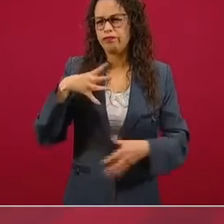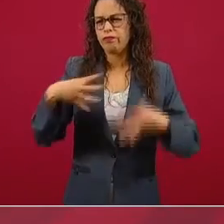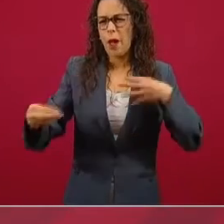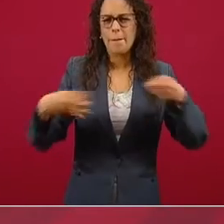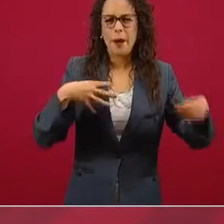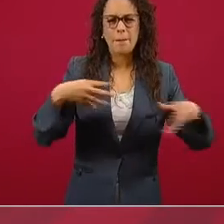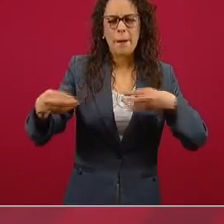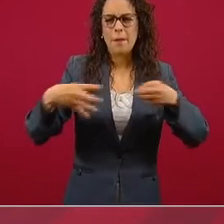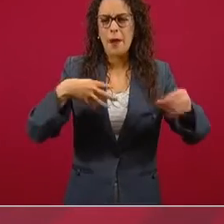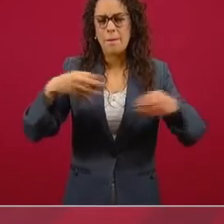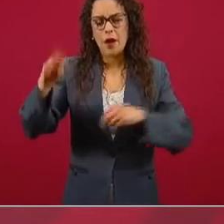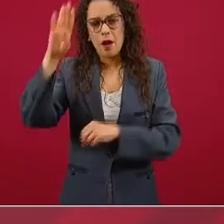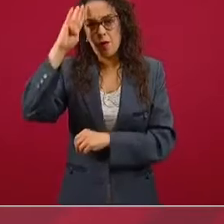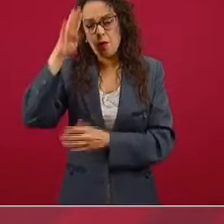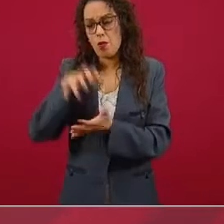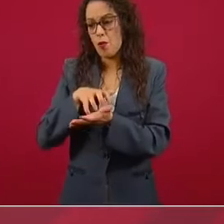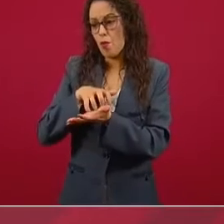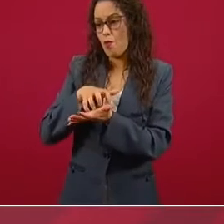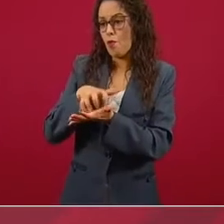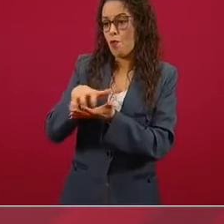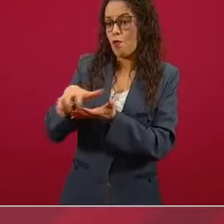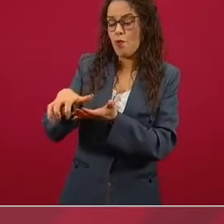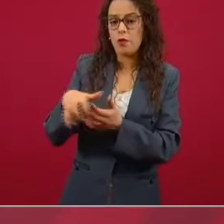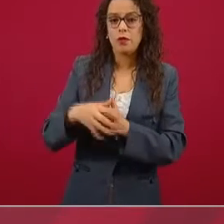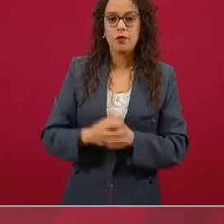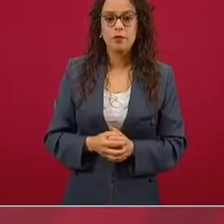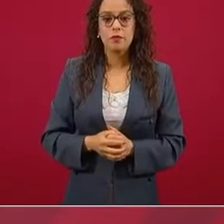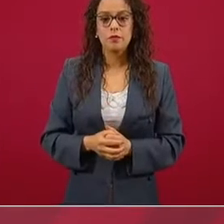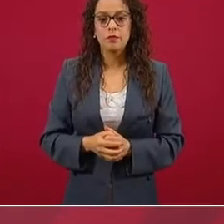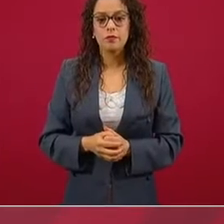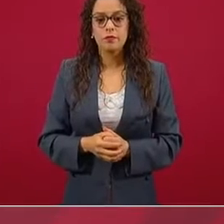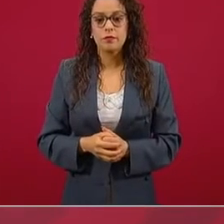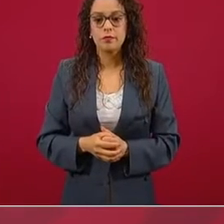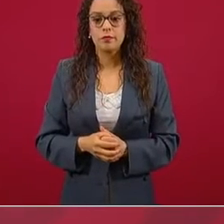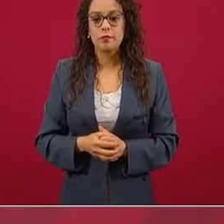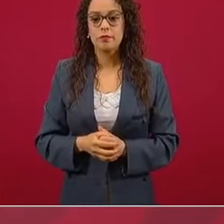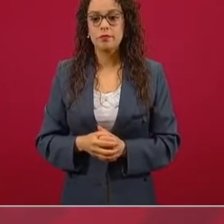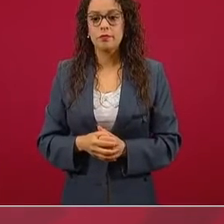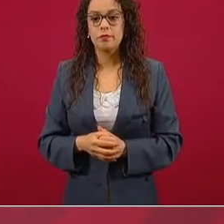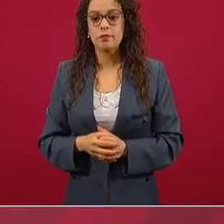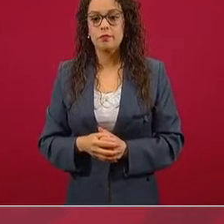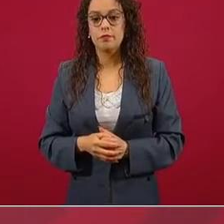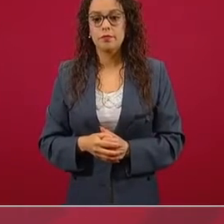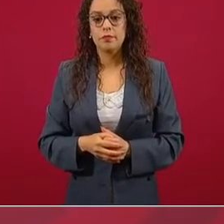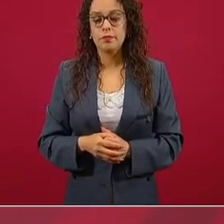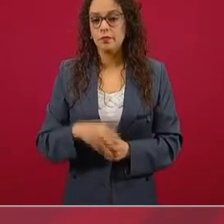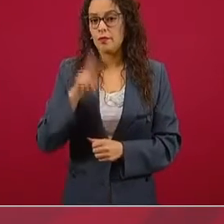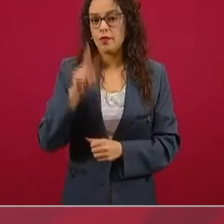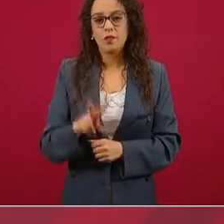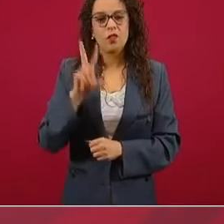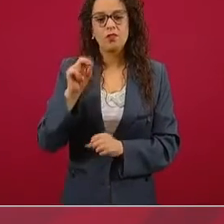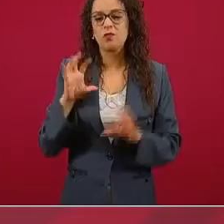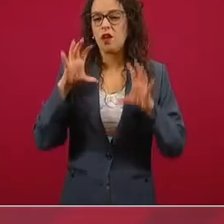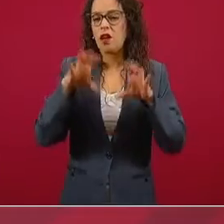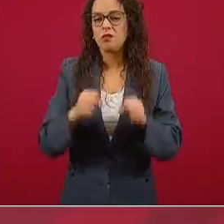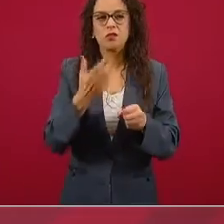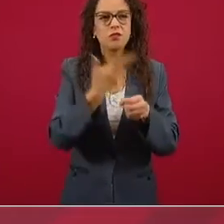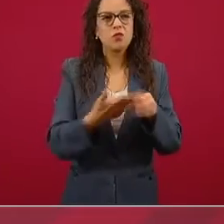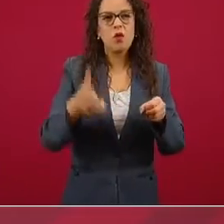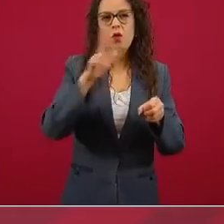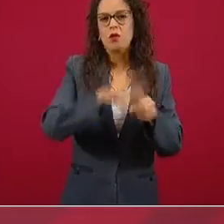contagio y no nos hubiesen alcanzado las camas y los